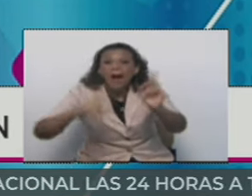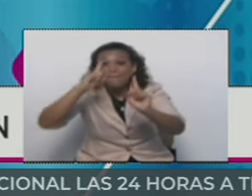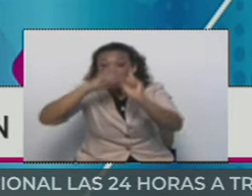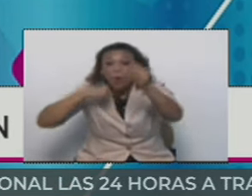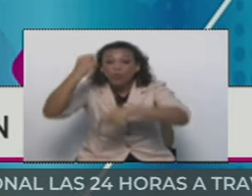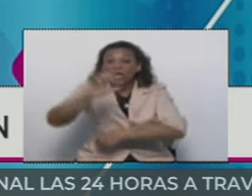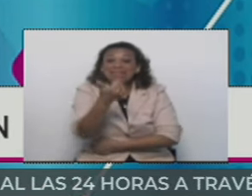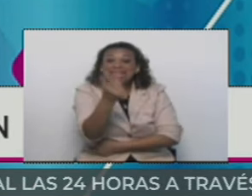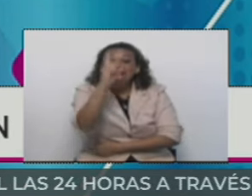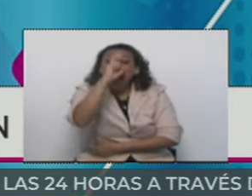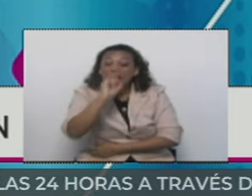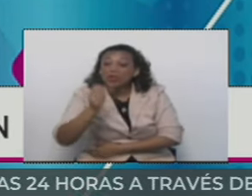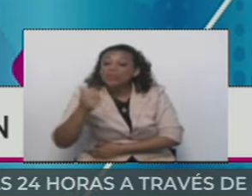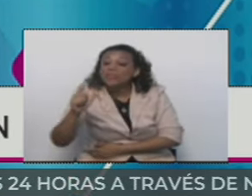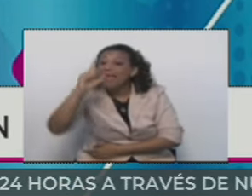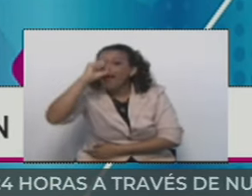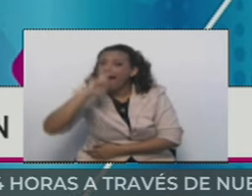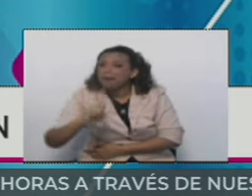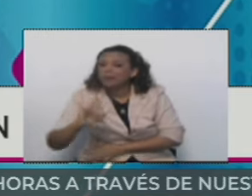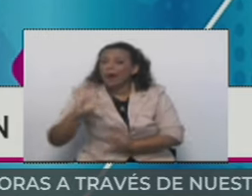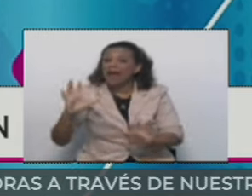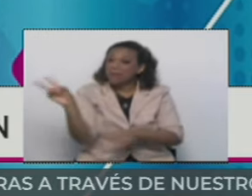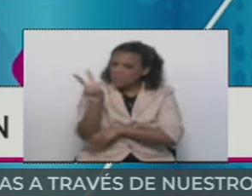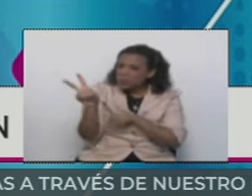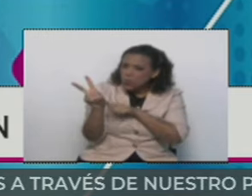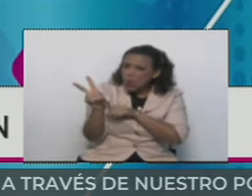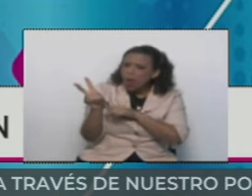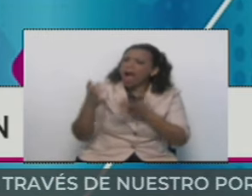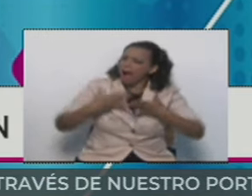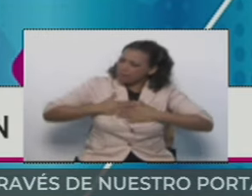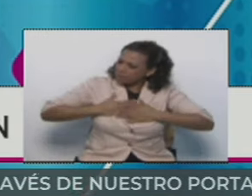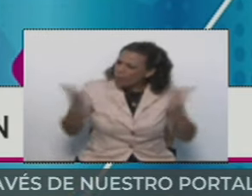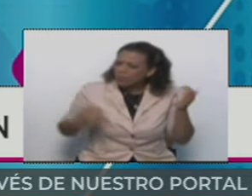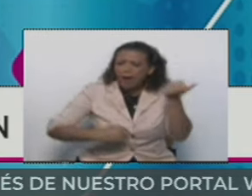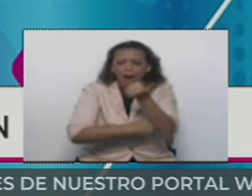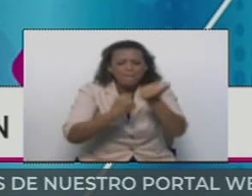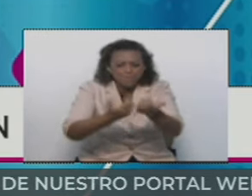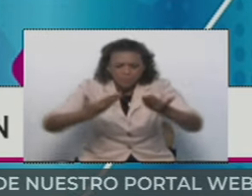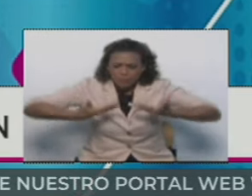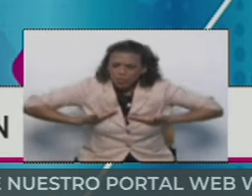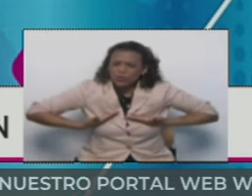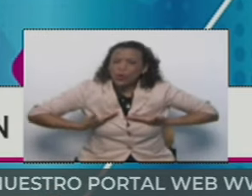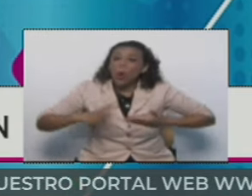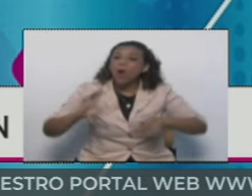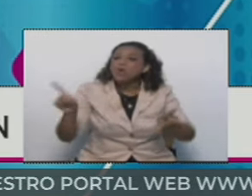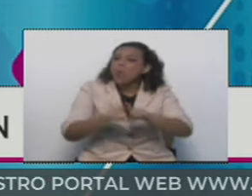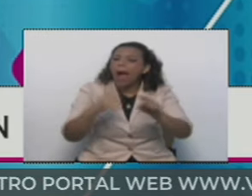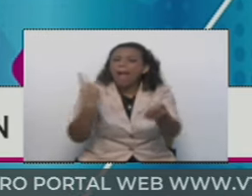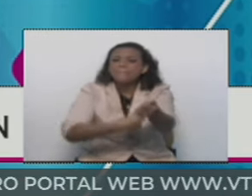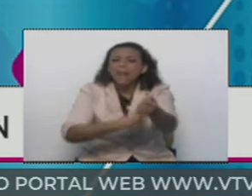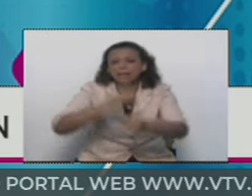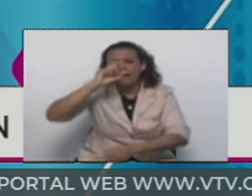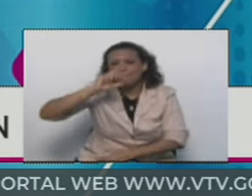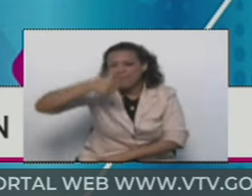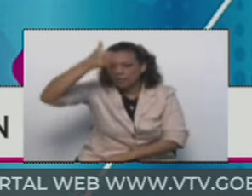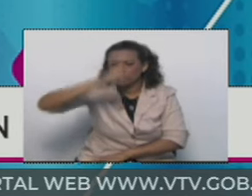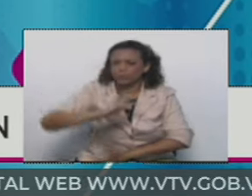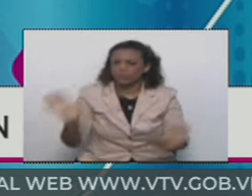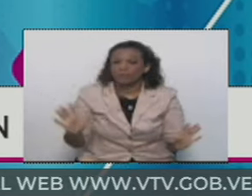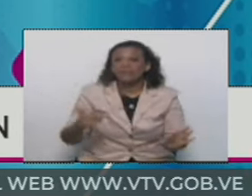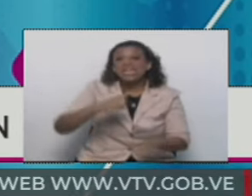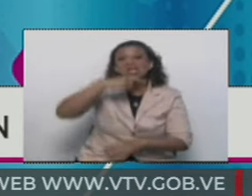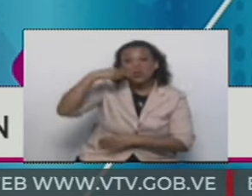próximos 10 años. Así que Venezuela cuenta con Rusia como gran hermana mayor. Y Rusia